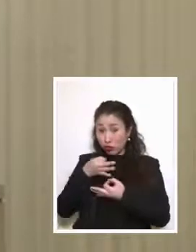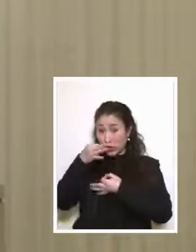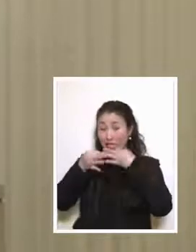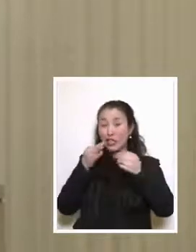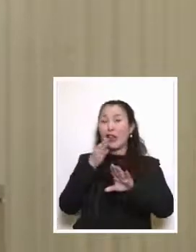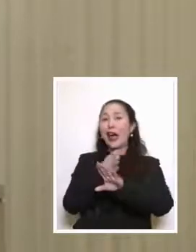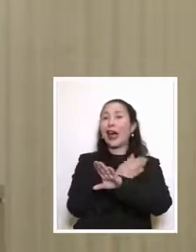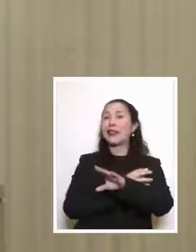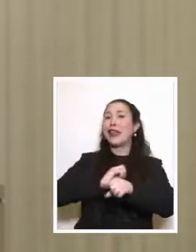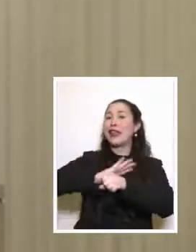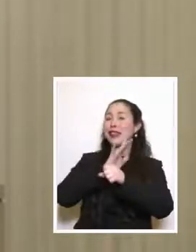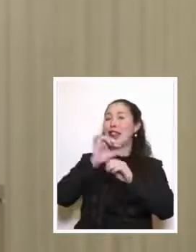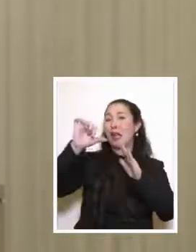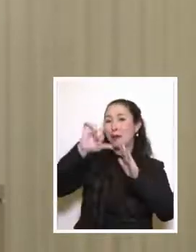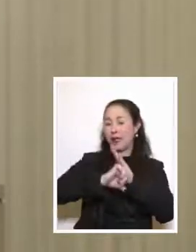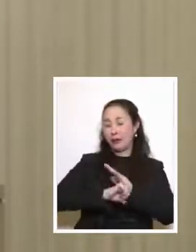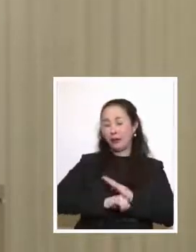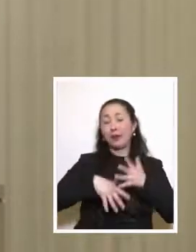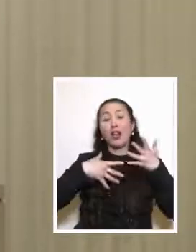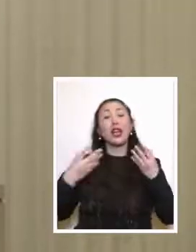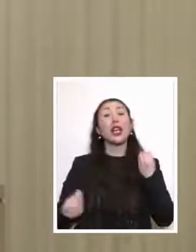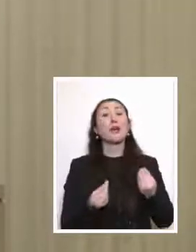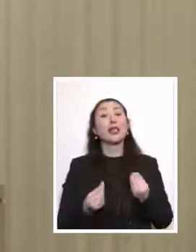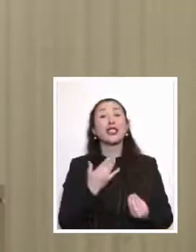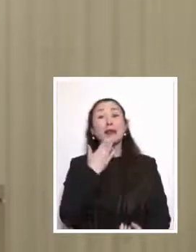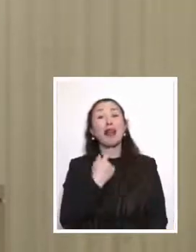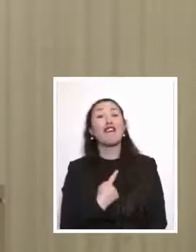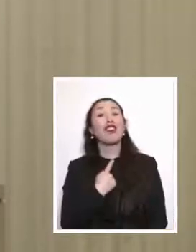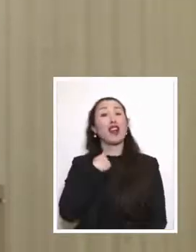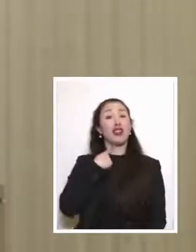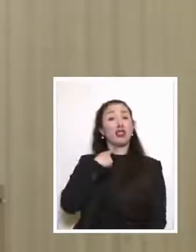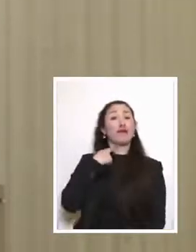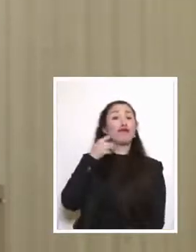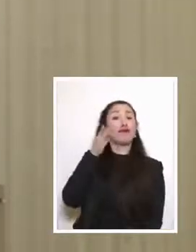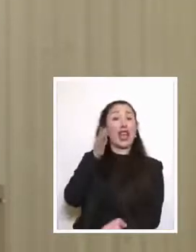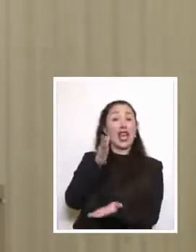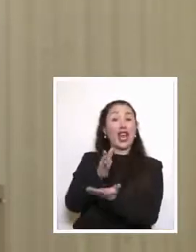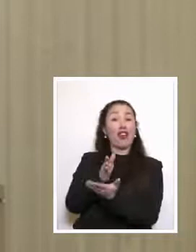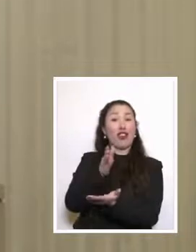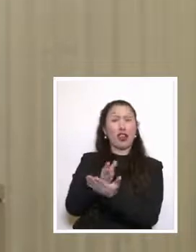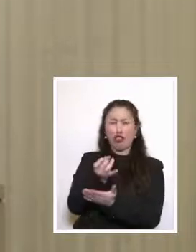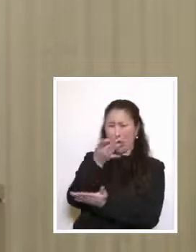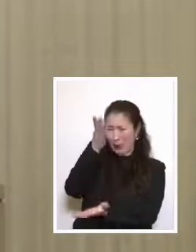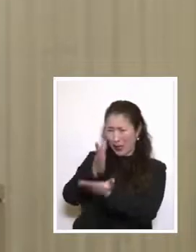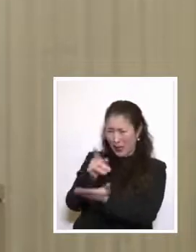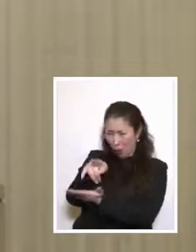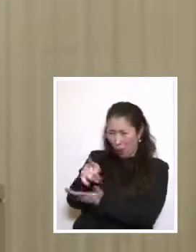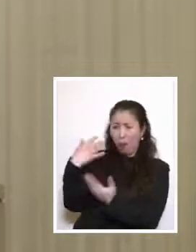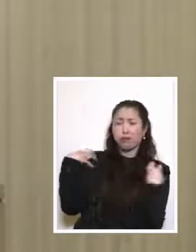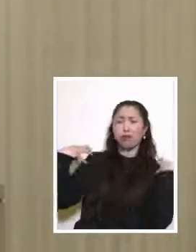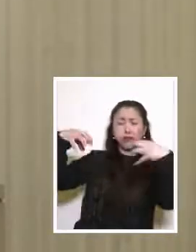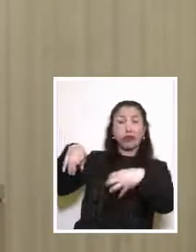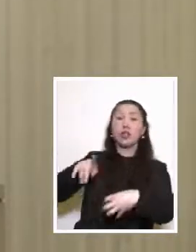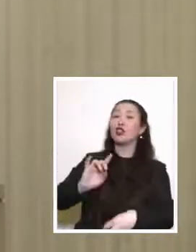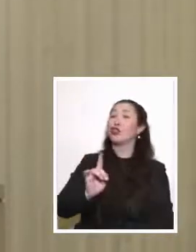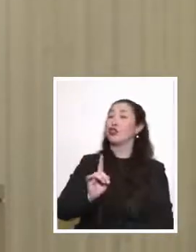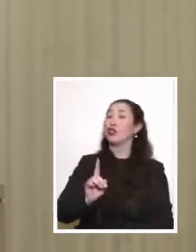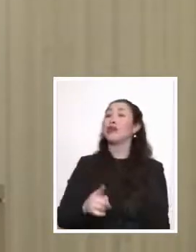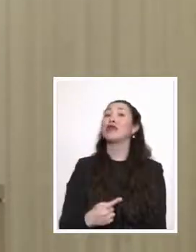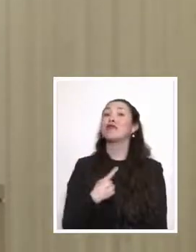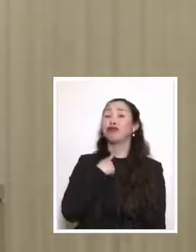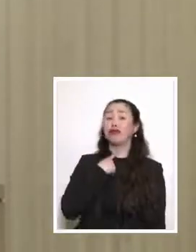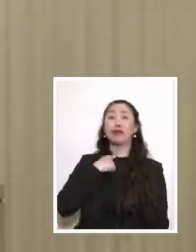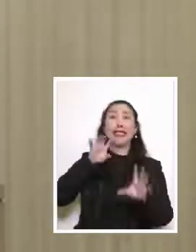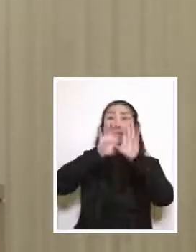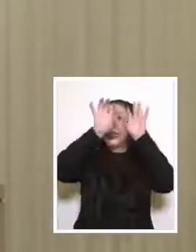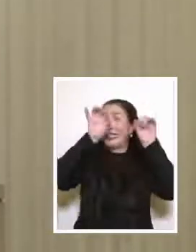quiero hablar de fracaso escolar, porque no es un fracaso de la escuela, es un fracaso sistémico, social, ¿no? Es nuestra responsabilidad,